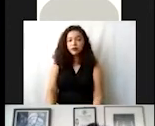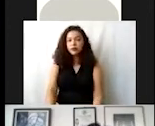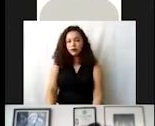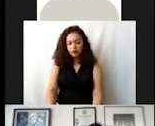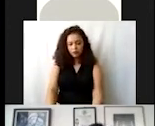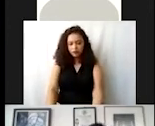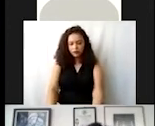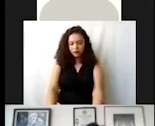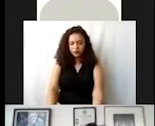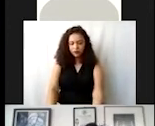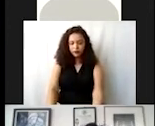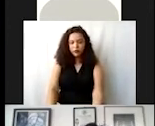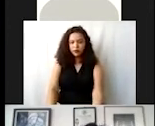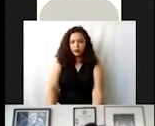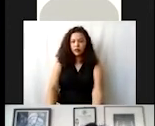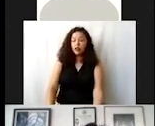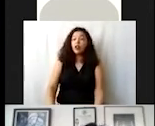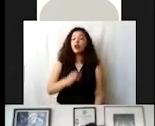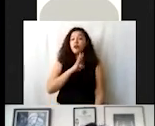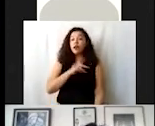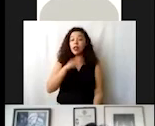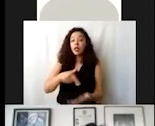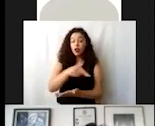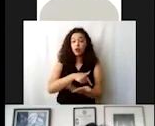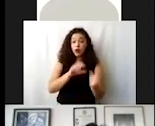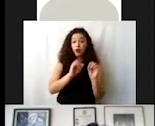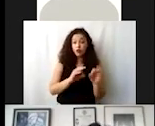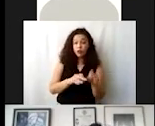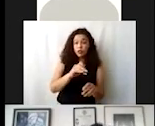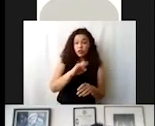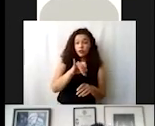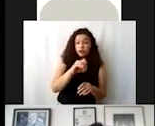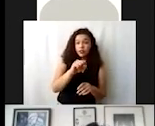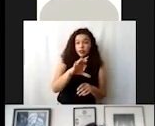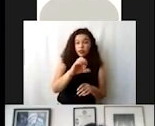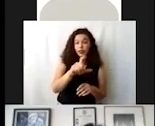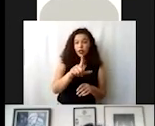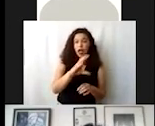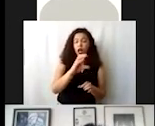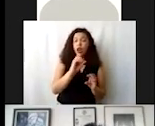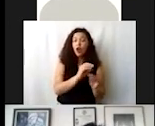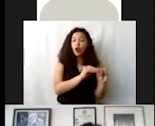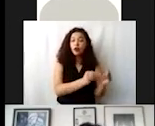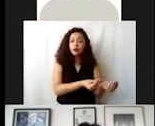Que puede ser en el mismo domicilio fiscal, ¿sí? O puede ser en traslado.